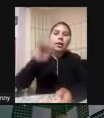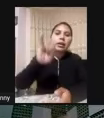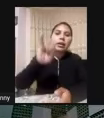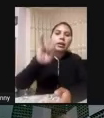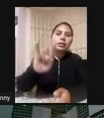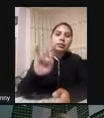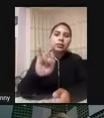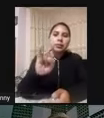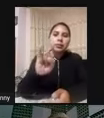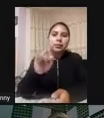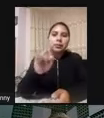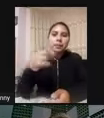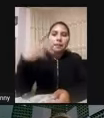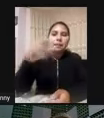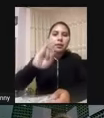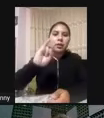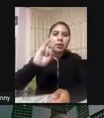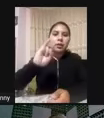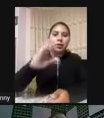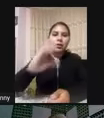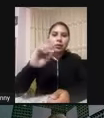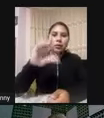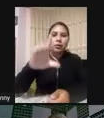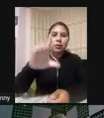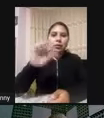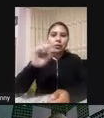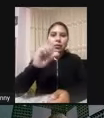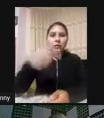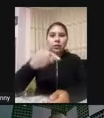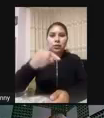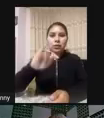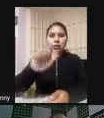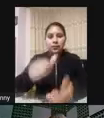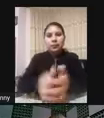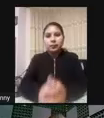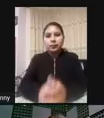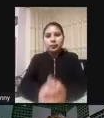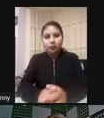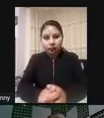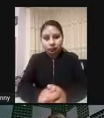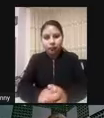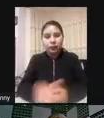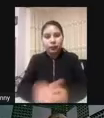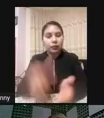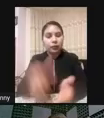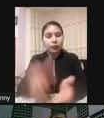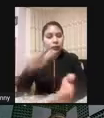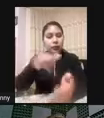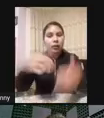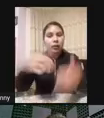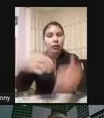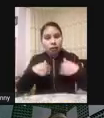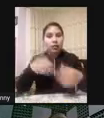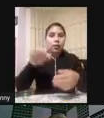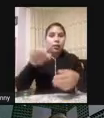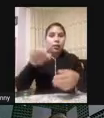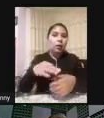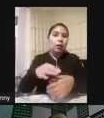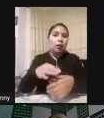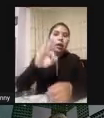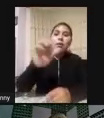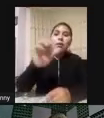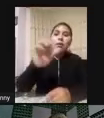especialistas en educación especial, ¿verdad, doctora? Exactamente. También tenemos un licenciado en fonoaudiología, psicomotricidad.